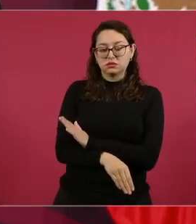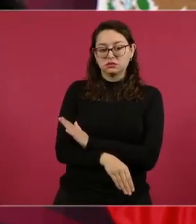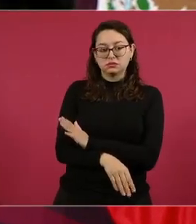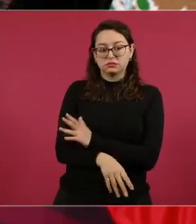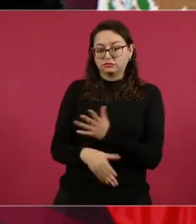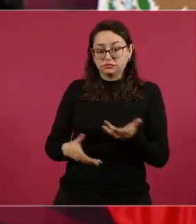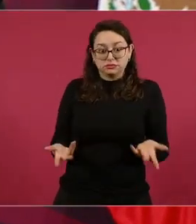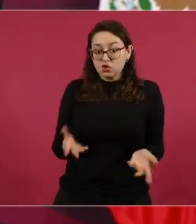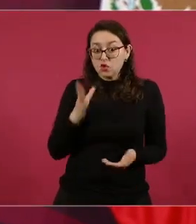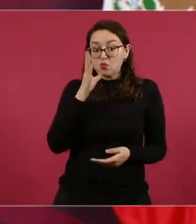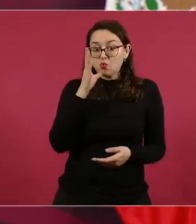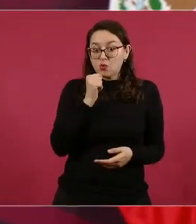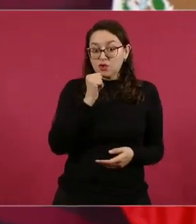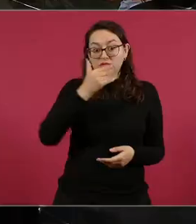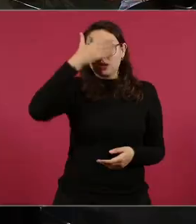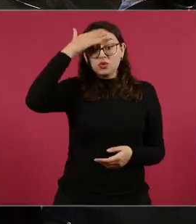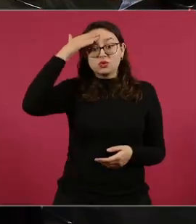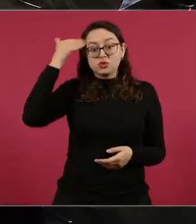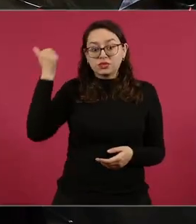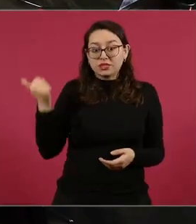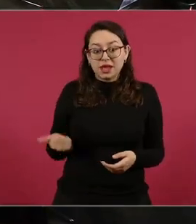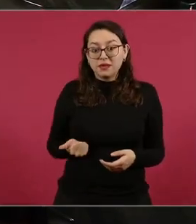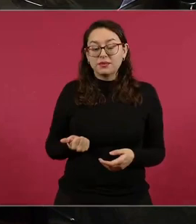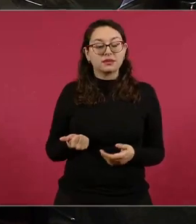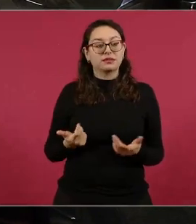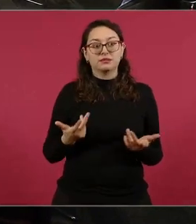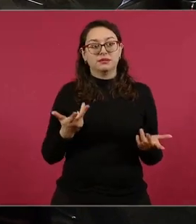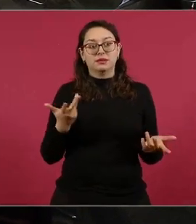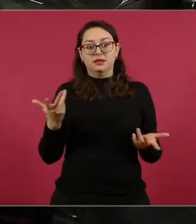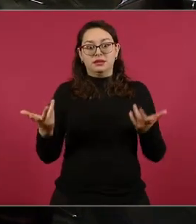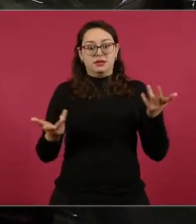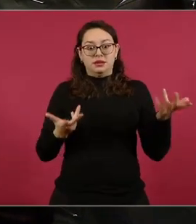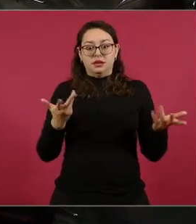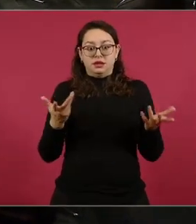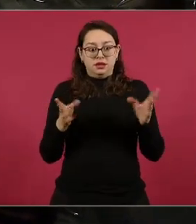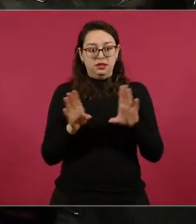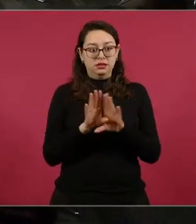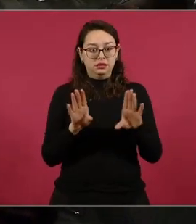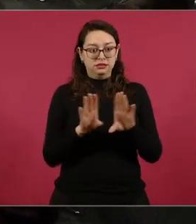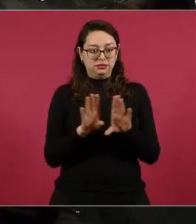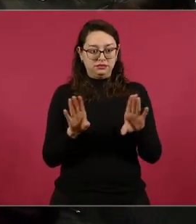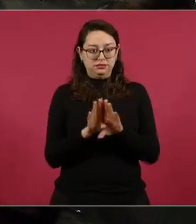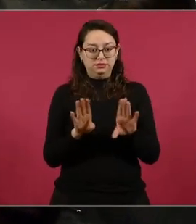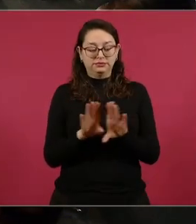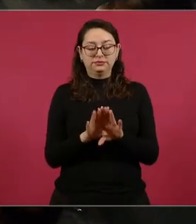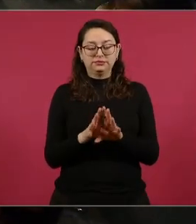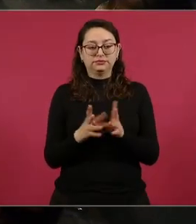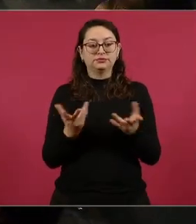porque pues esa es también la preocupación, ¿no?, de nuestros adversarios.